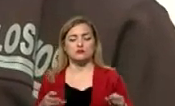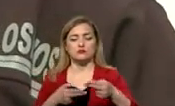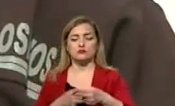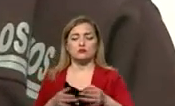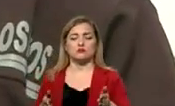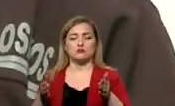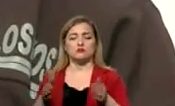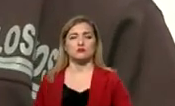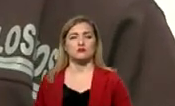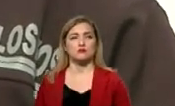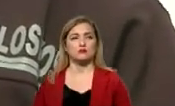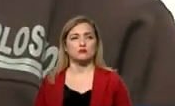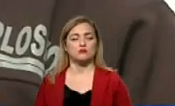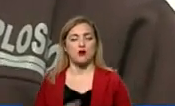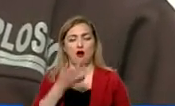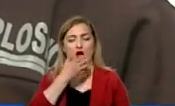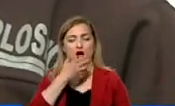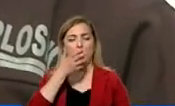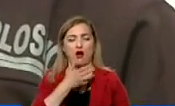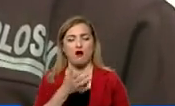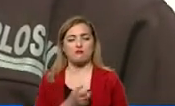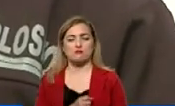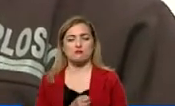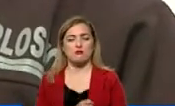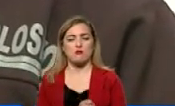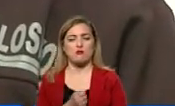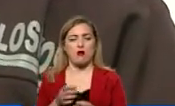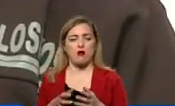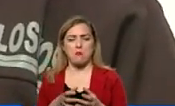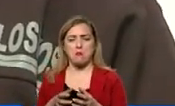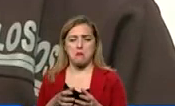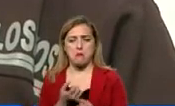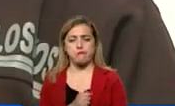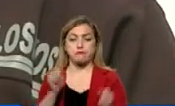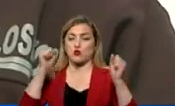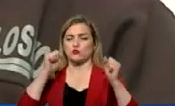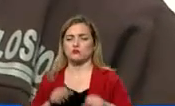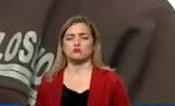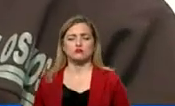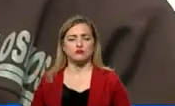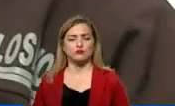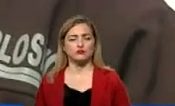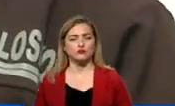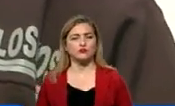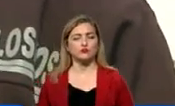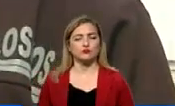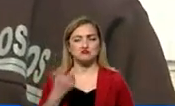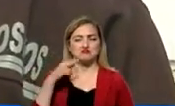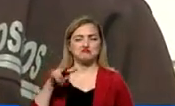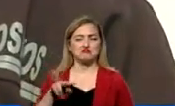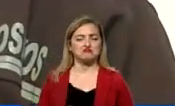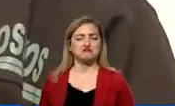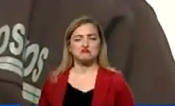cambio repentino de la temperatura puede que accione a esta camareta, ocasionando, pues como ustedes pudieron